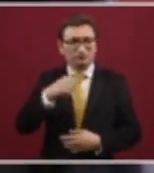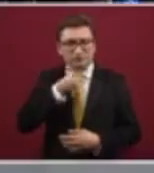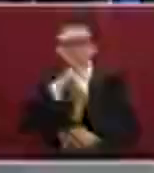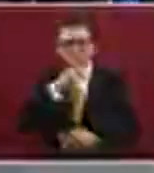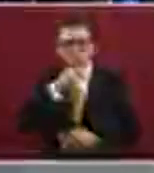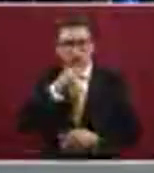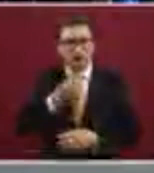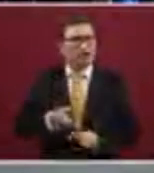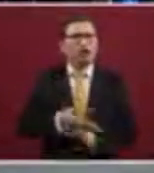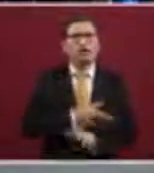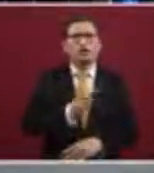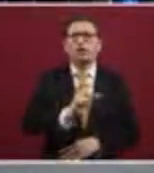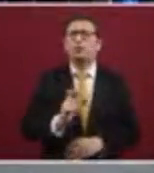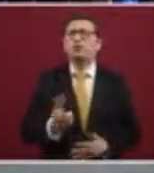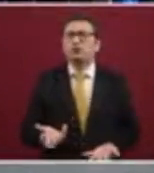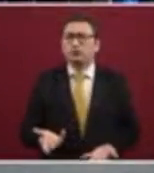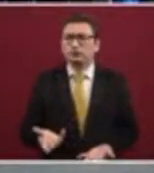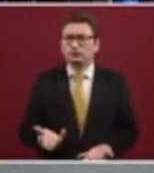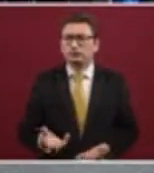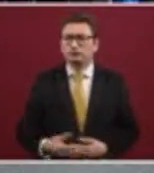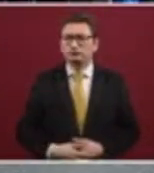esto?